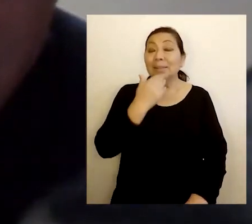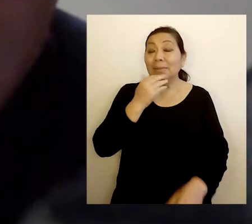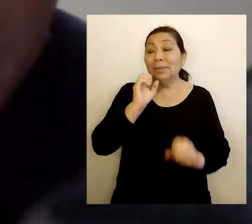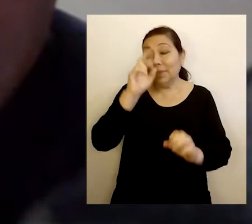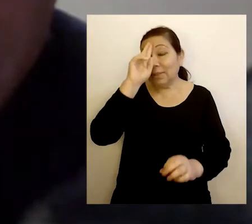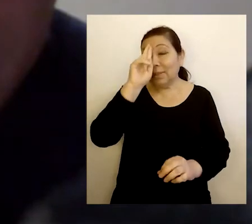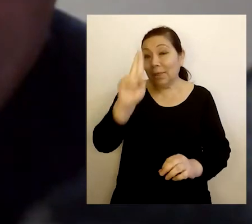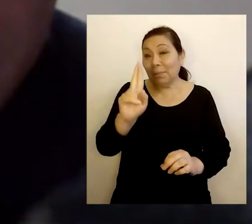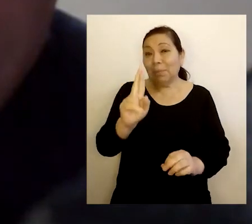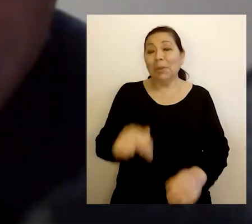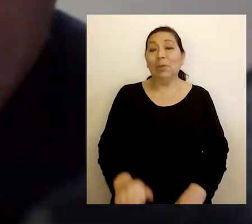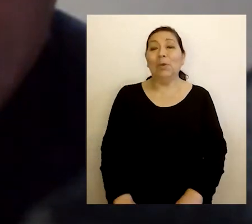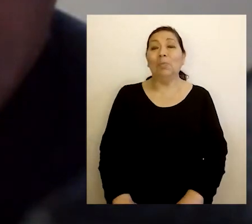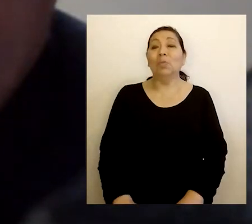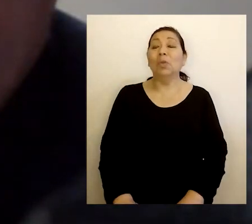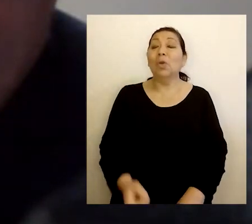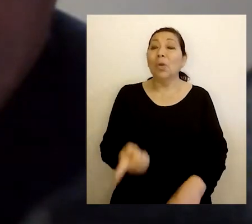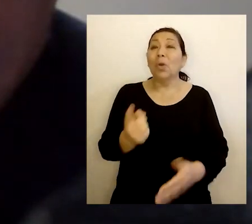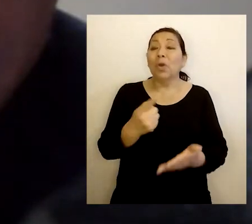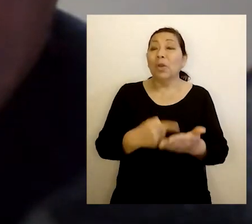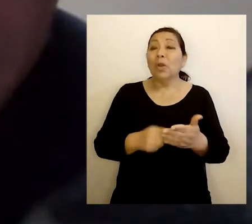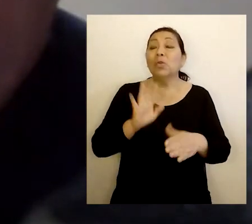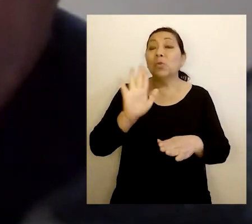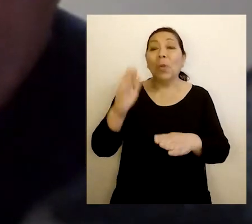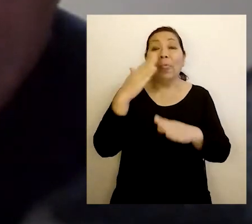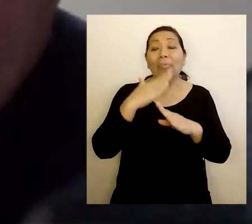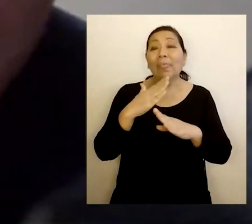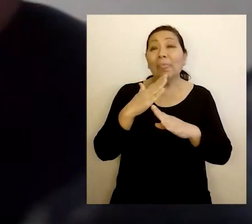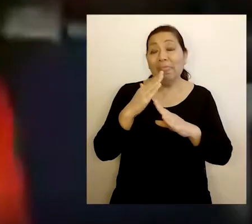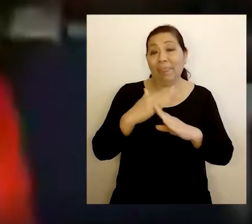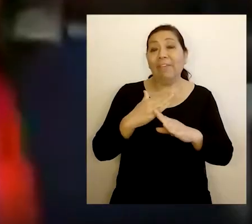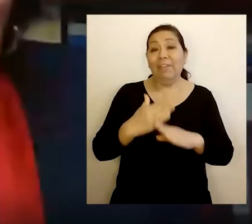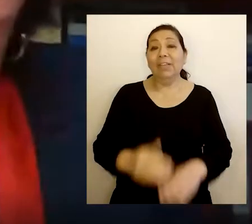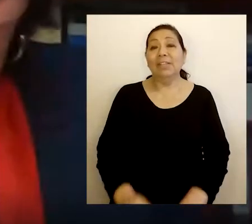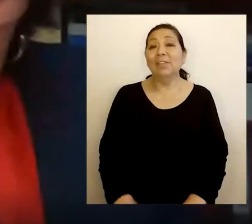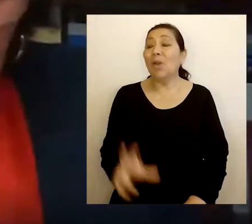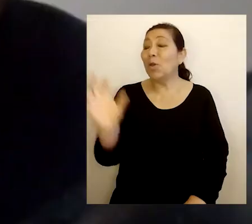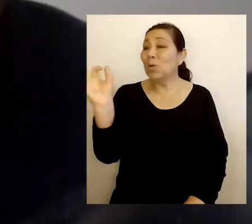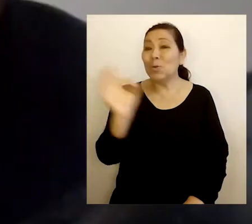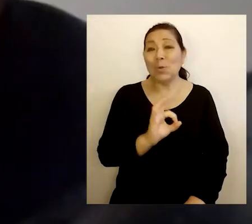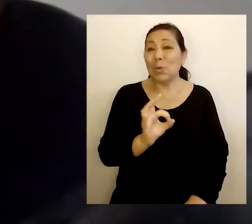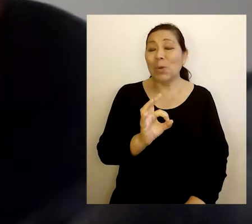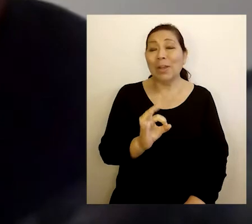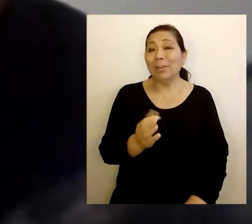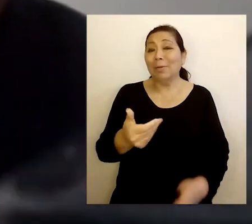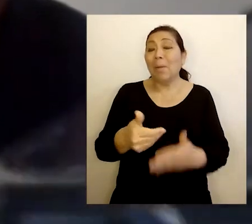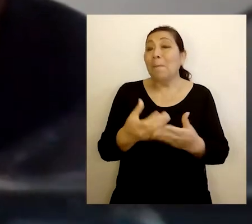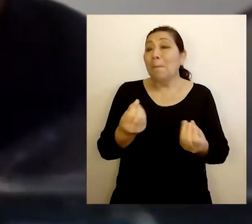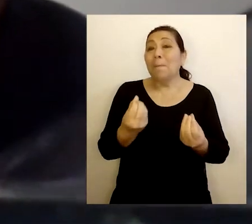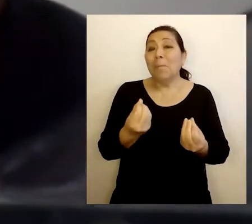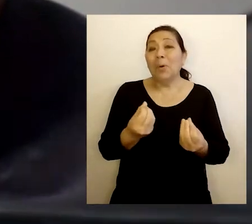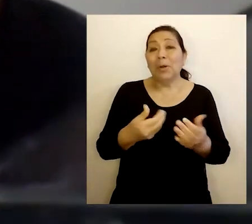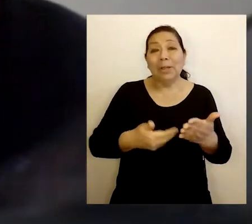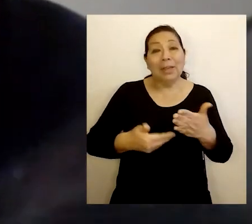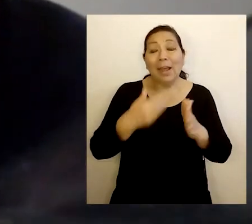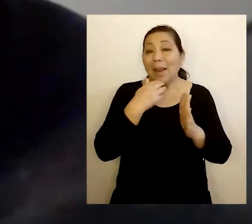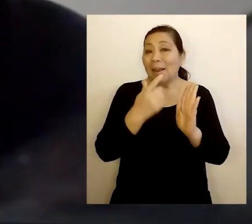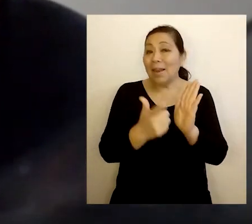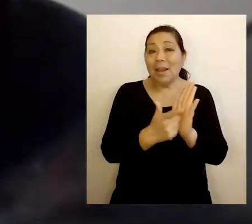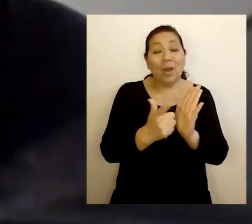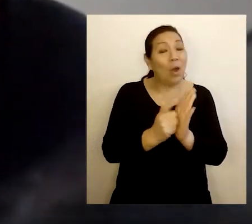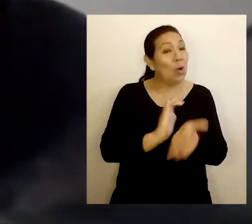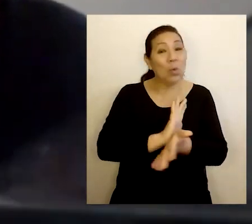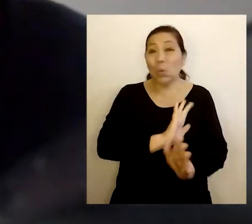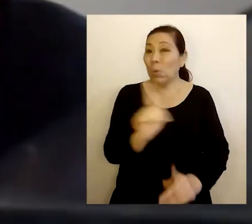vulnerado debido a que su defensa nunca estuvo presente en el presunto, porque mi representante legal no